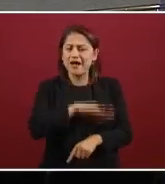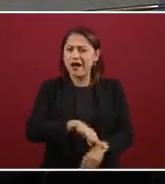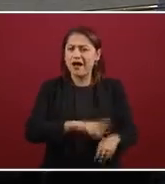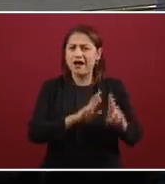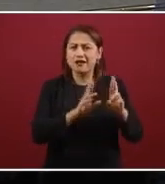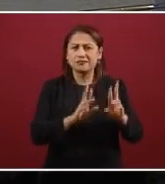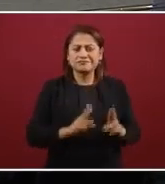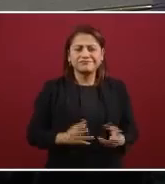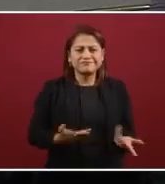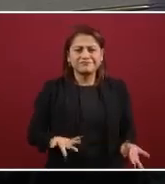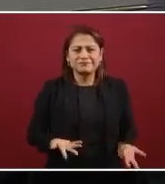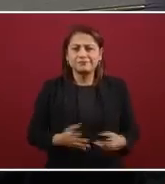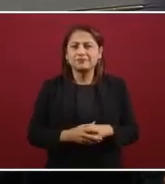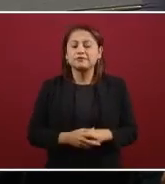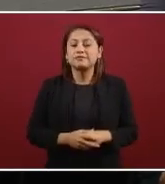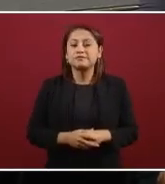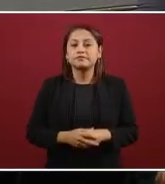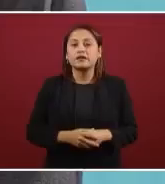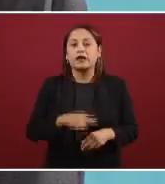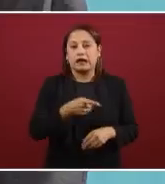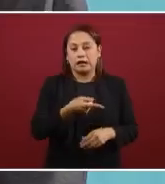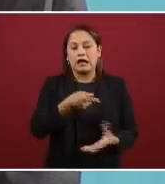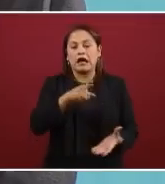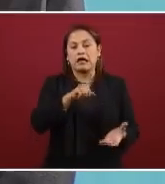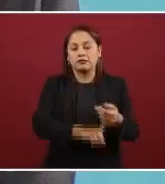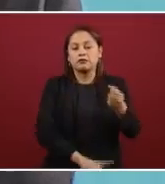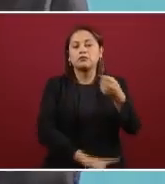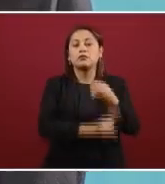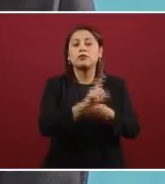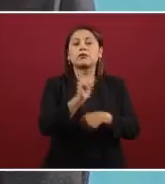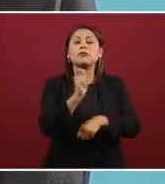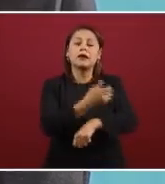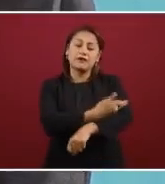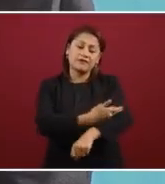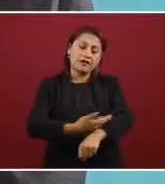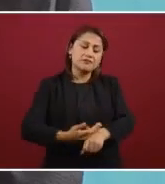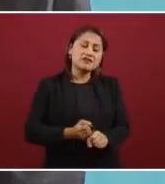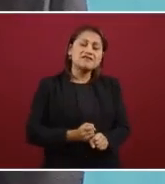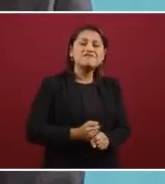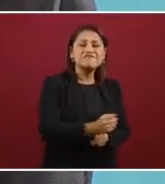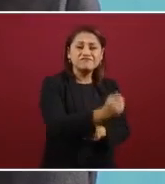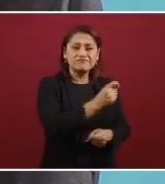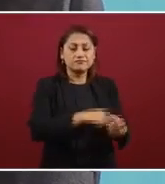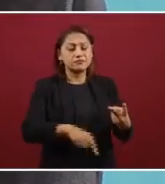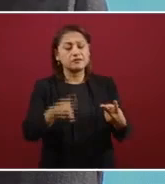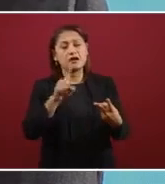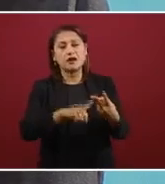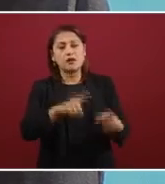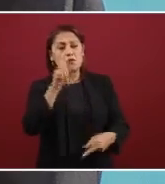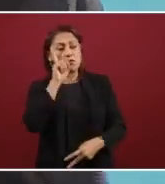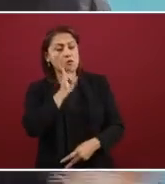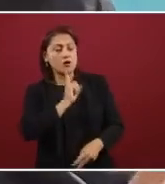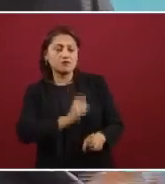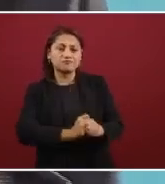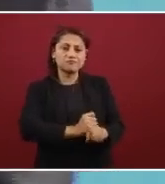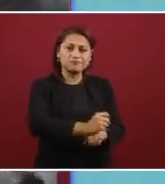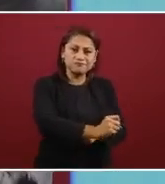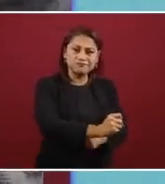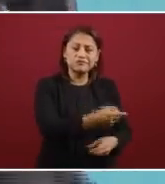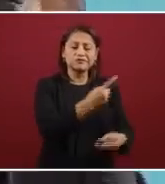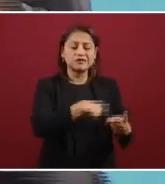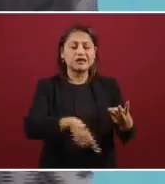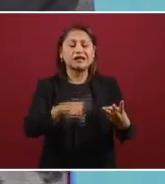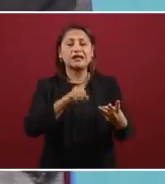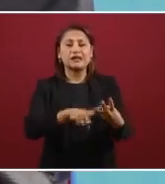mismo conglomerado, como la violencia doméstica, la violencia de género, la violencia comunitaria, que tiene todo